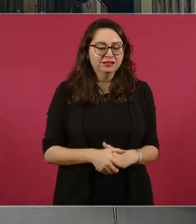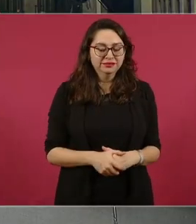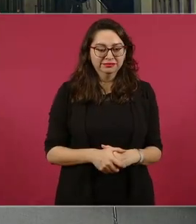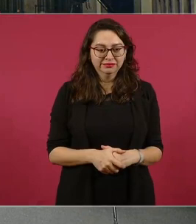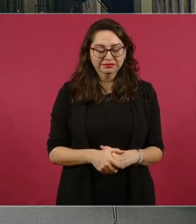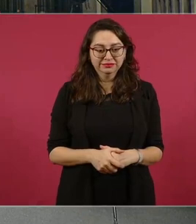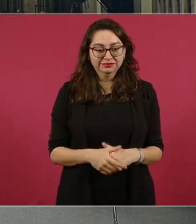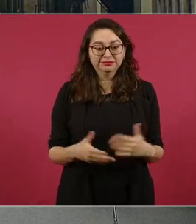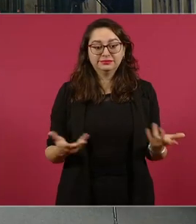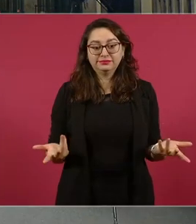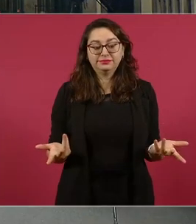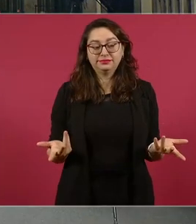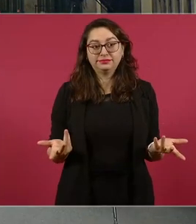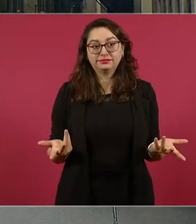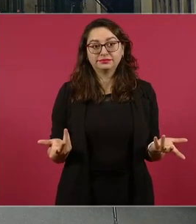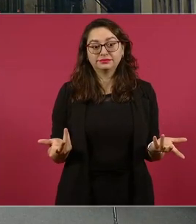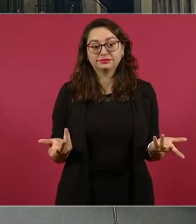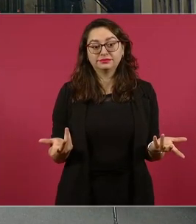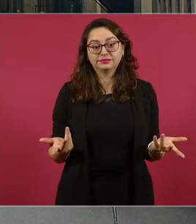De